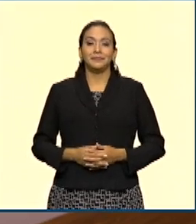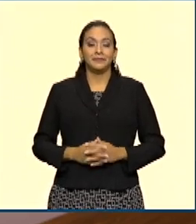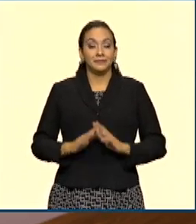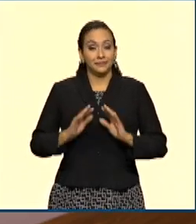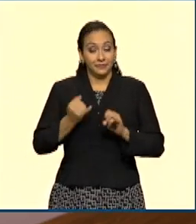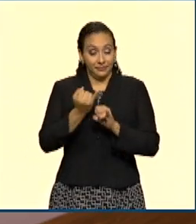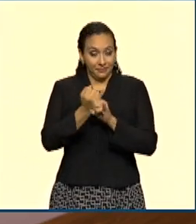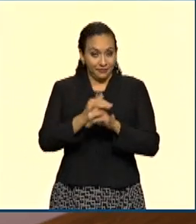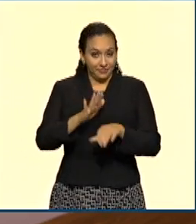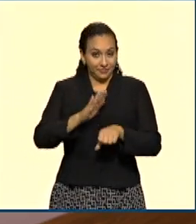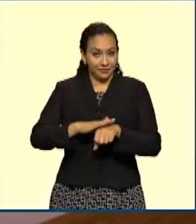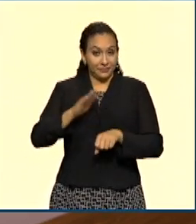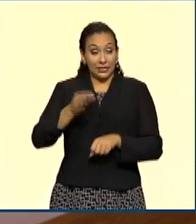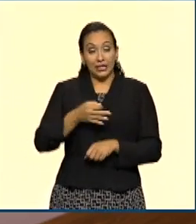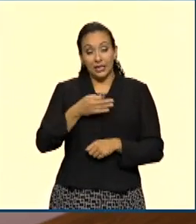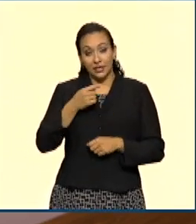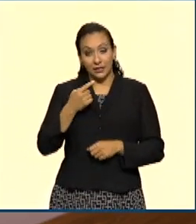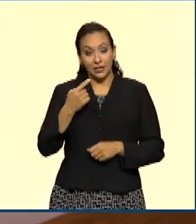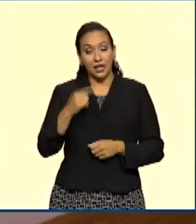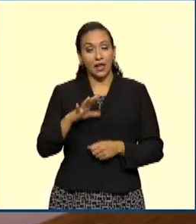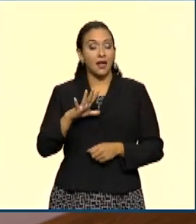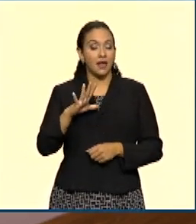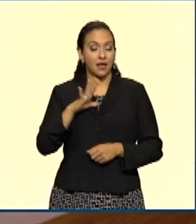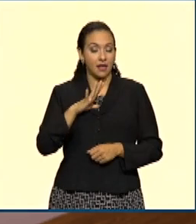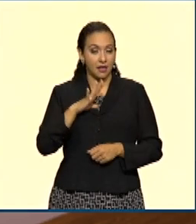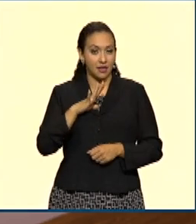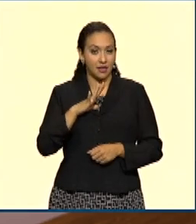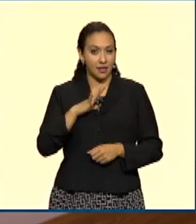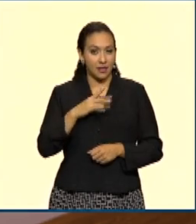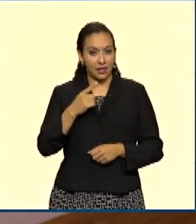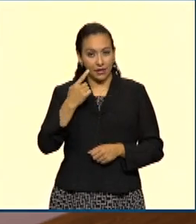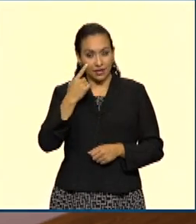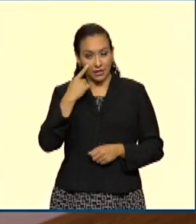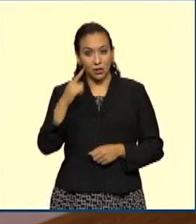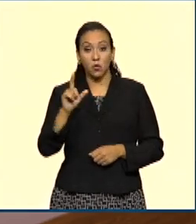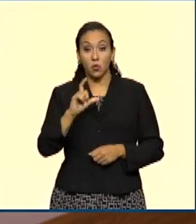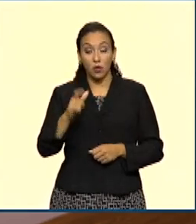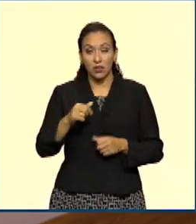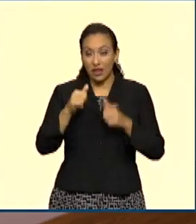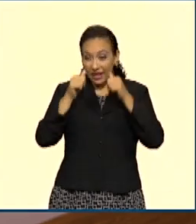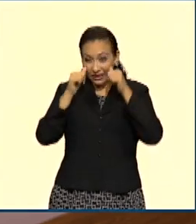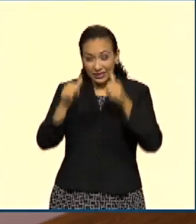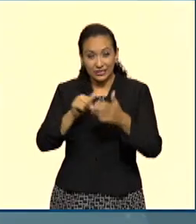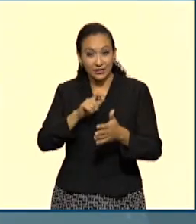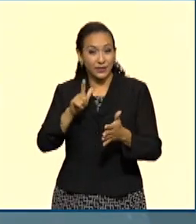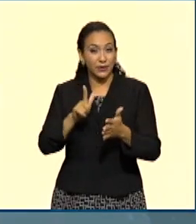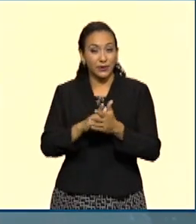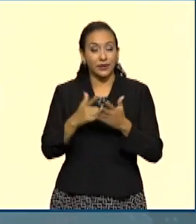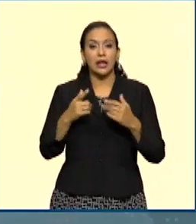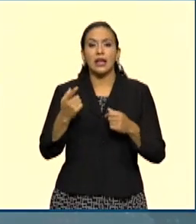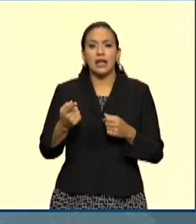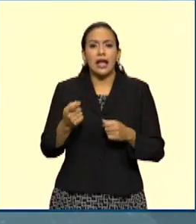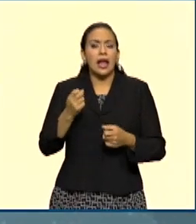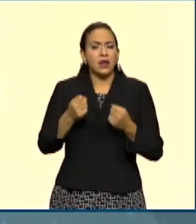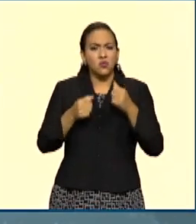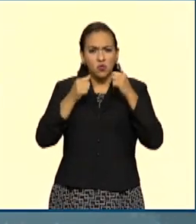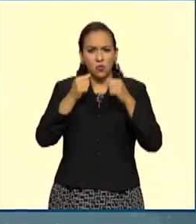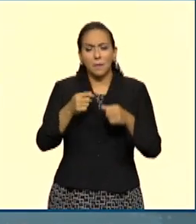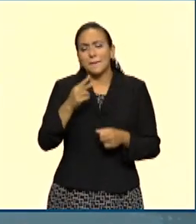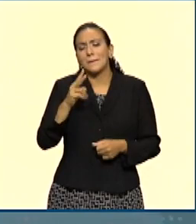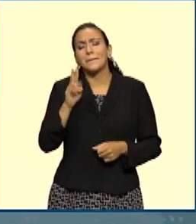en más información, comentarle que los efectos del punitivismo en la sociedad mexicana ha generado un incremento de la